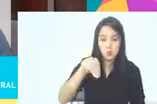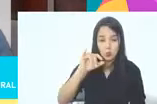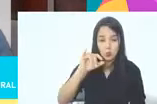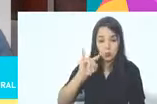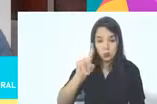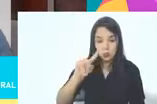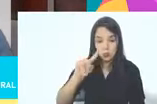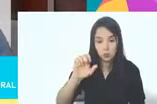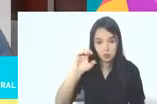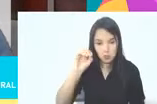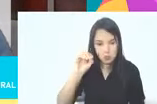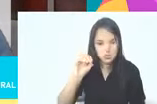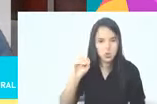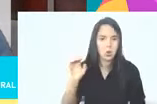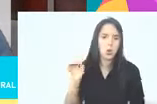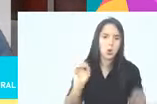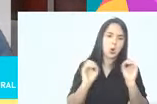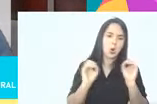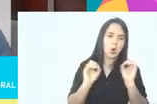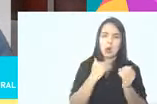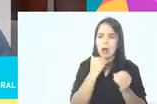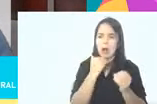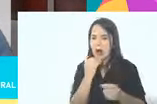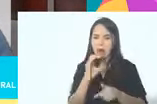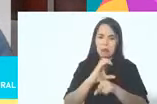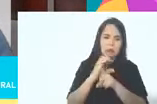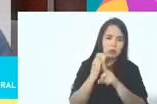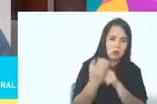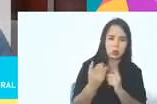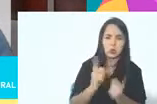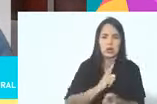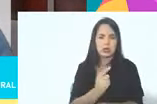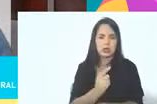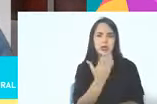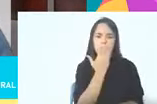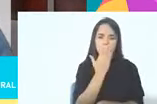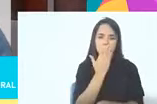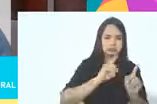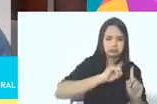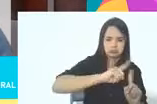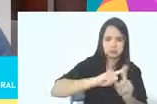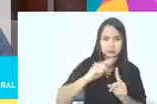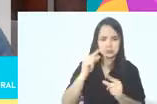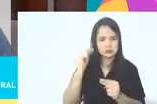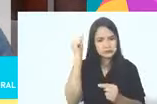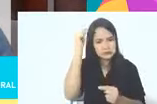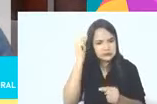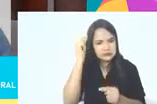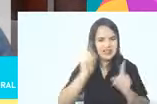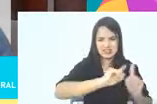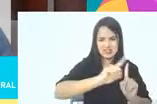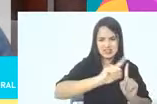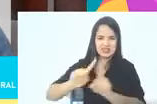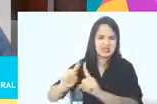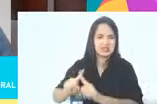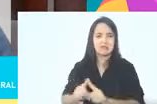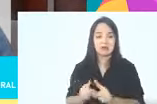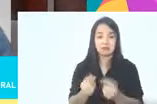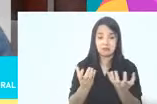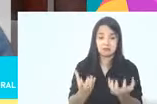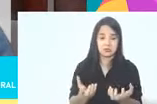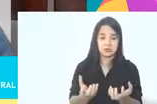que tiene este proyecto ni beneficio, porque esa es la base y la raíz donde empezamos a caracterizar y